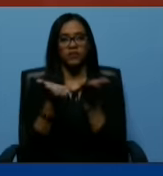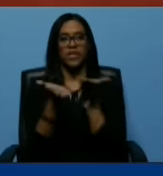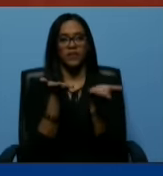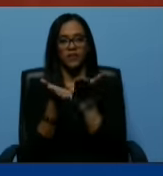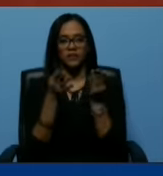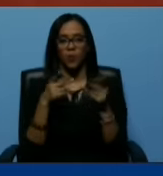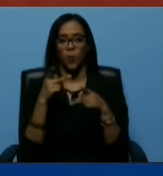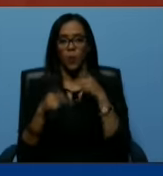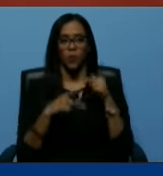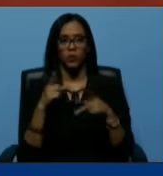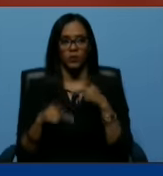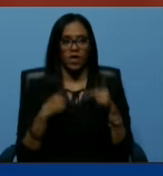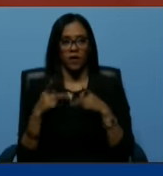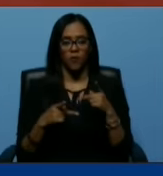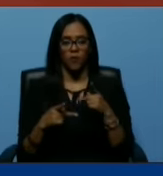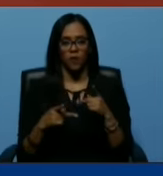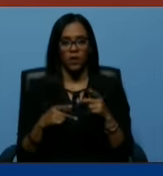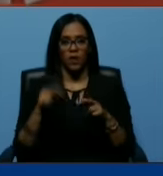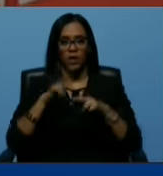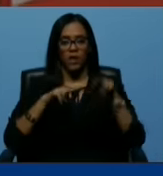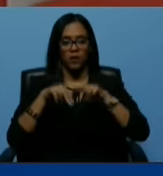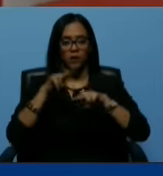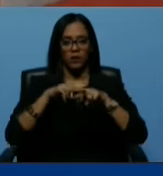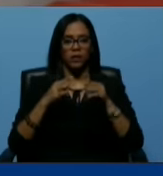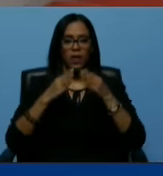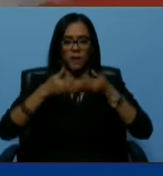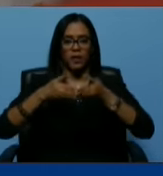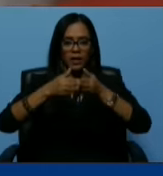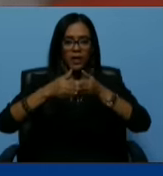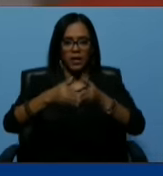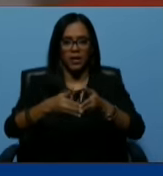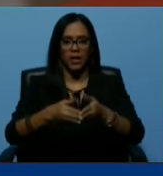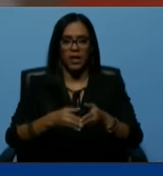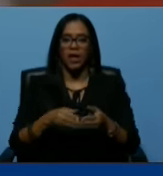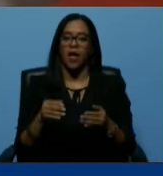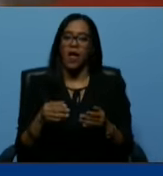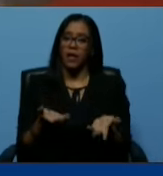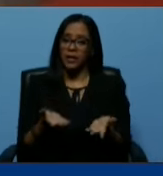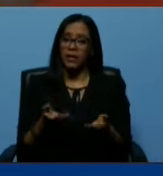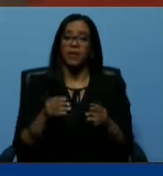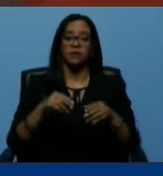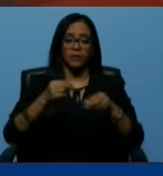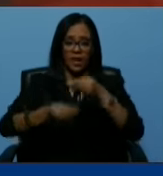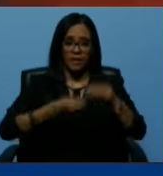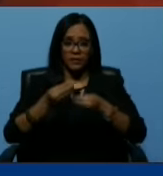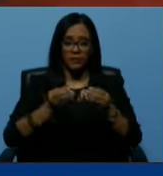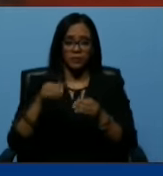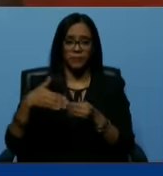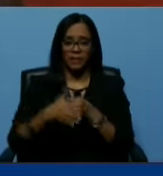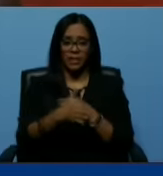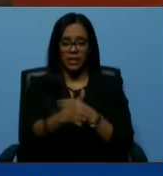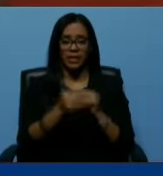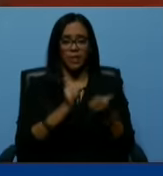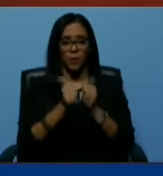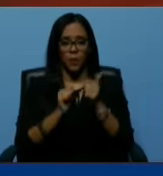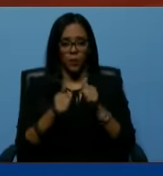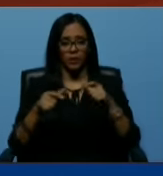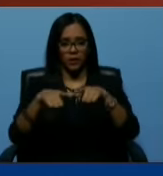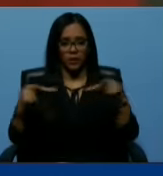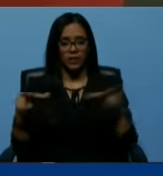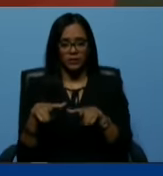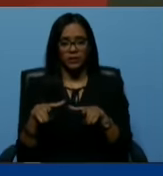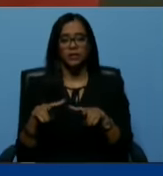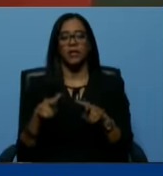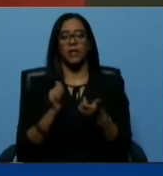productivos, infraestructura marítima, fluvial, acuicultura, deporte, canchas deportivas,